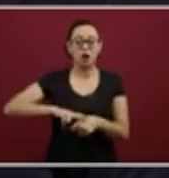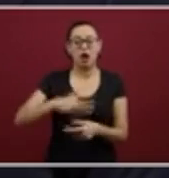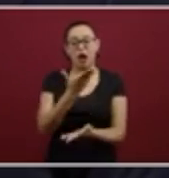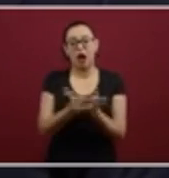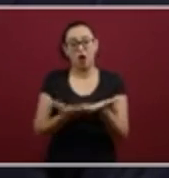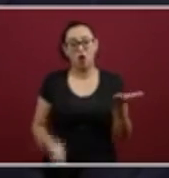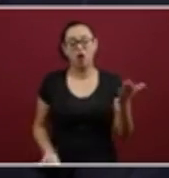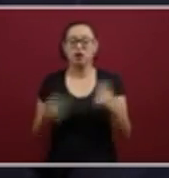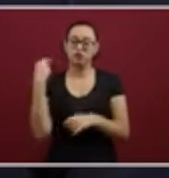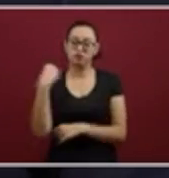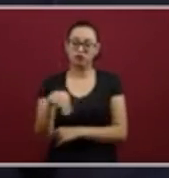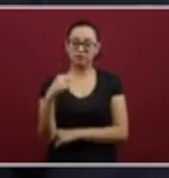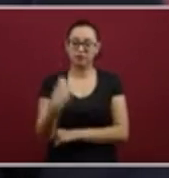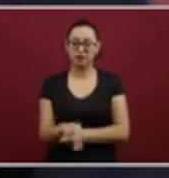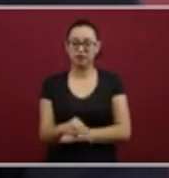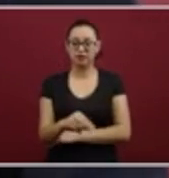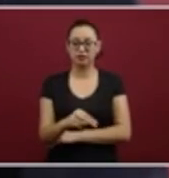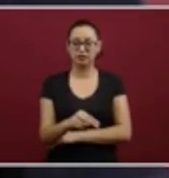ahora